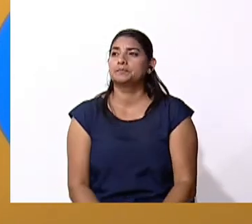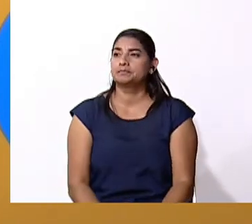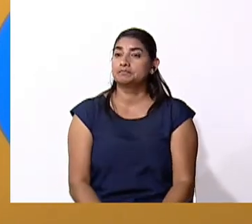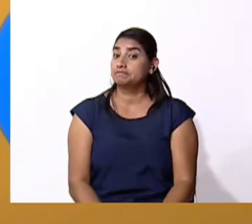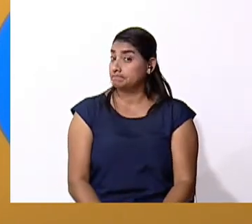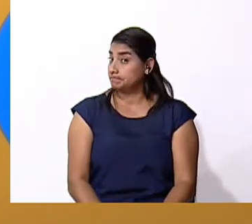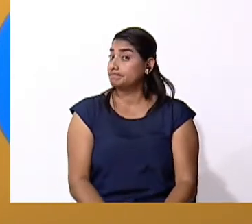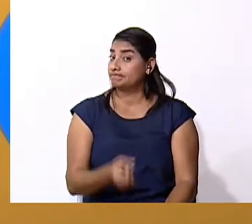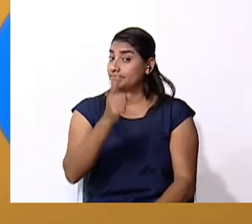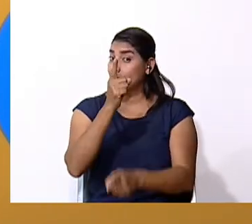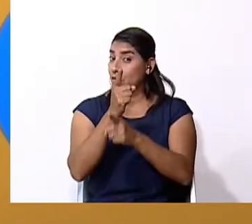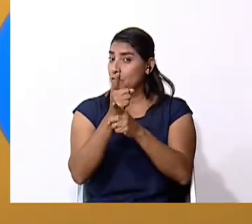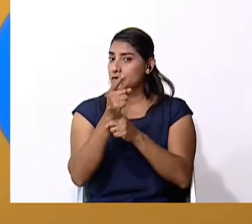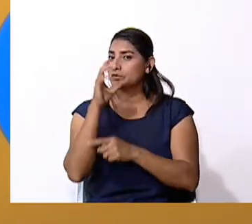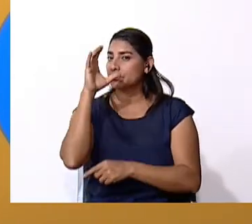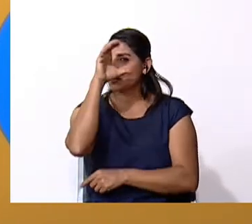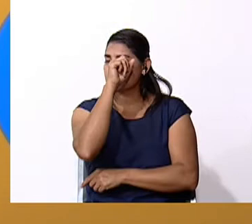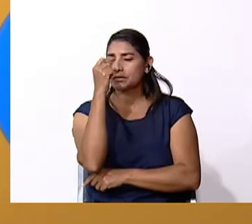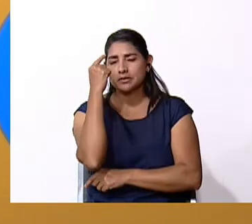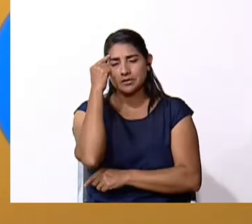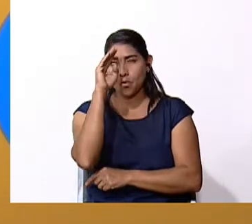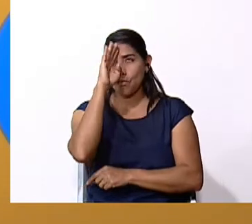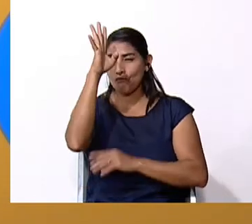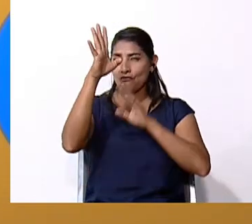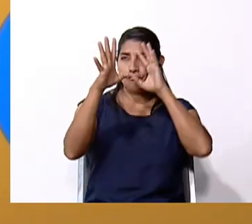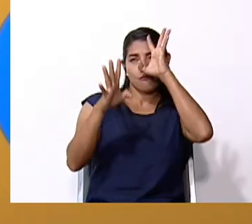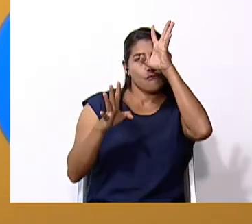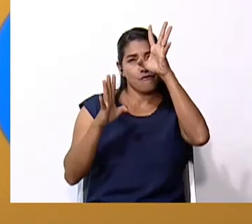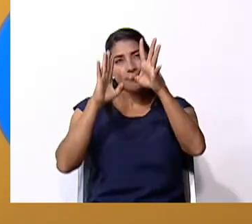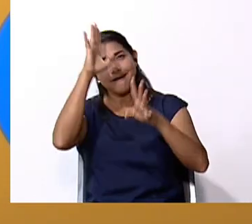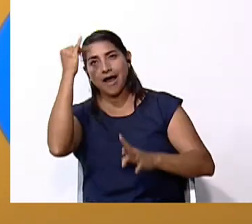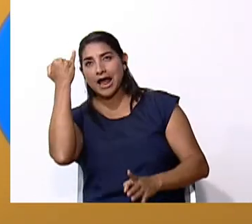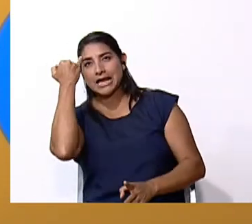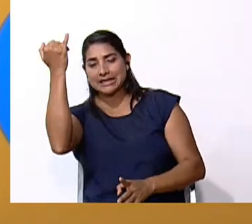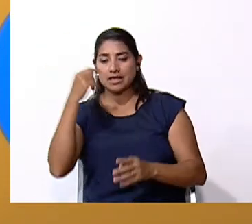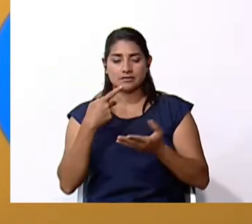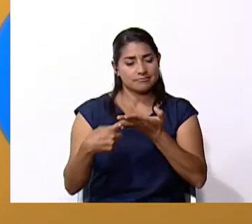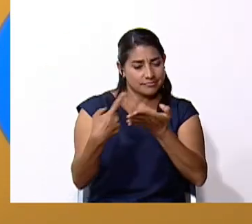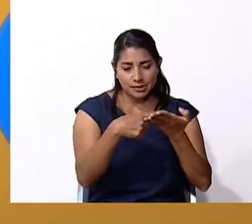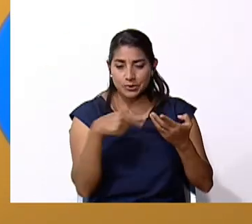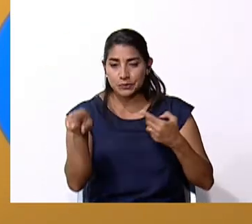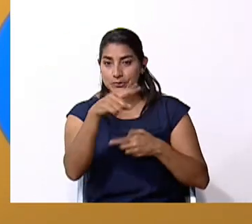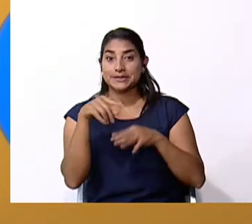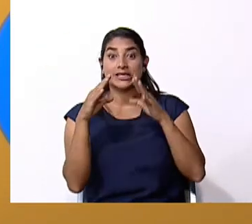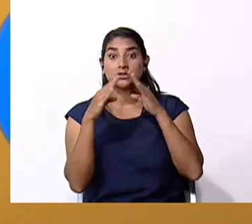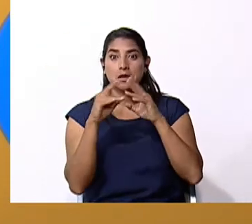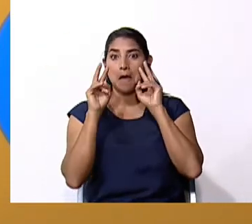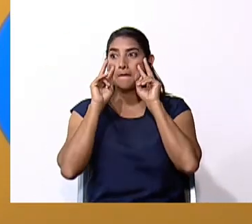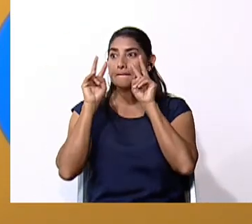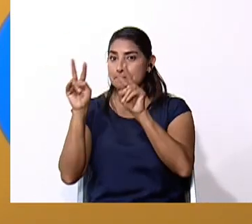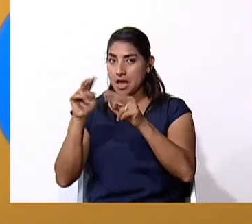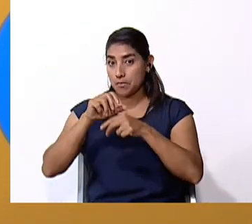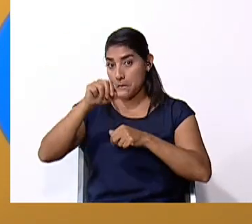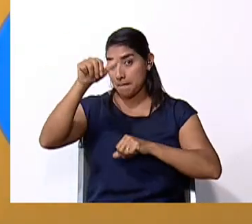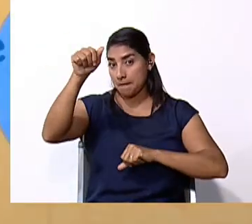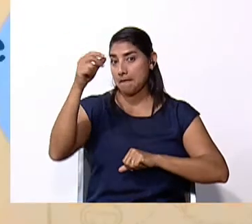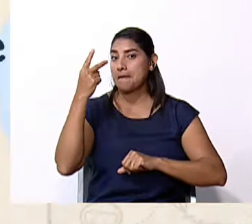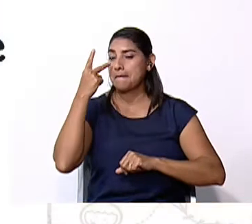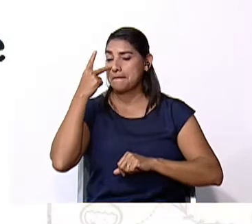Muy bien, yo sé que están teniendo ideas muy importantes ahí en la casa. Vamos a observar el siguiente mapa